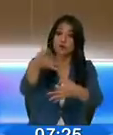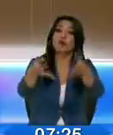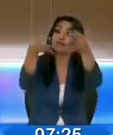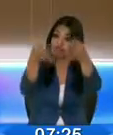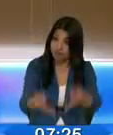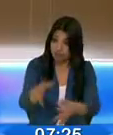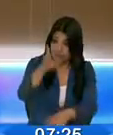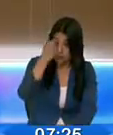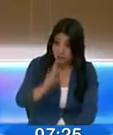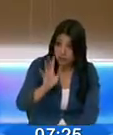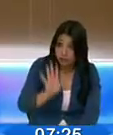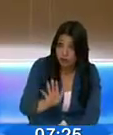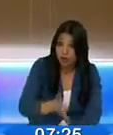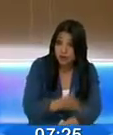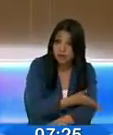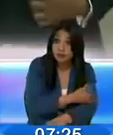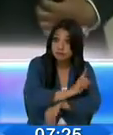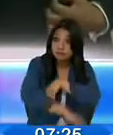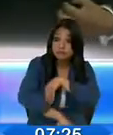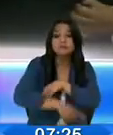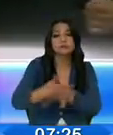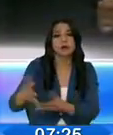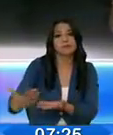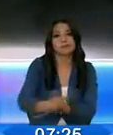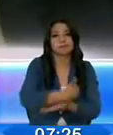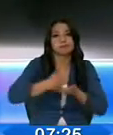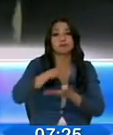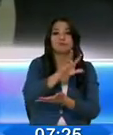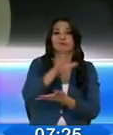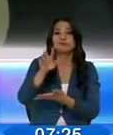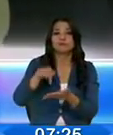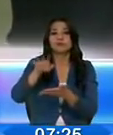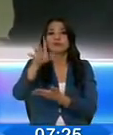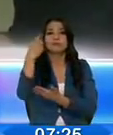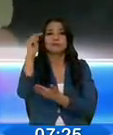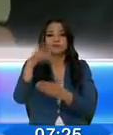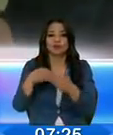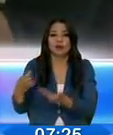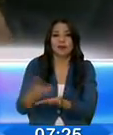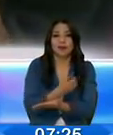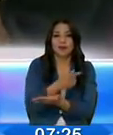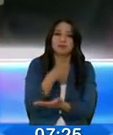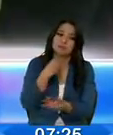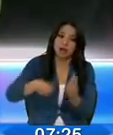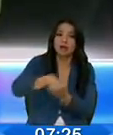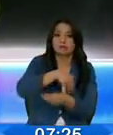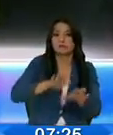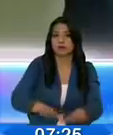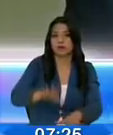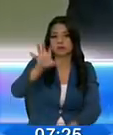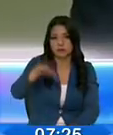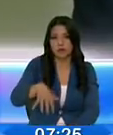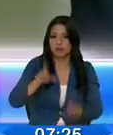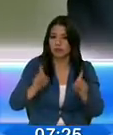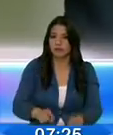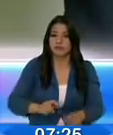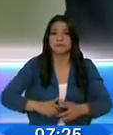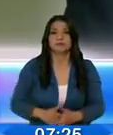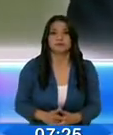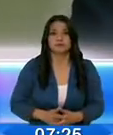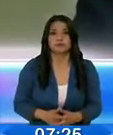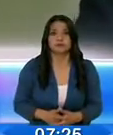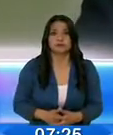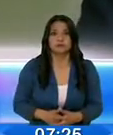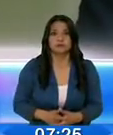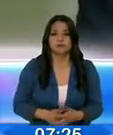para inmediatamente dar paso al cobro de 33.5 millones de dólares como parte de la reparación integral. Nosotros sosteníamos